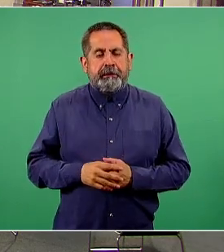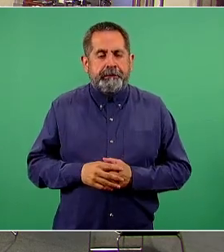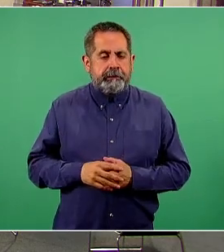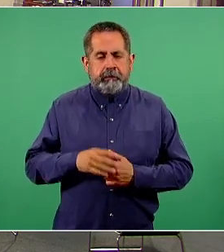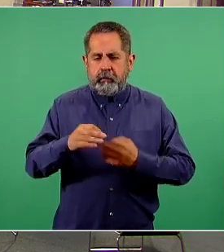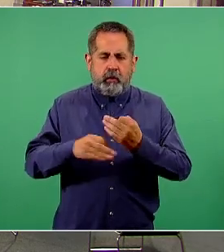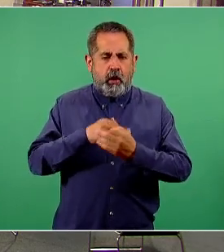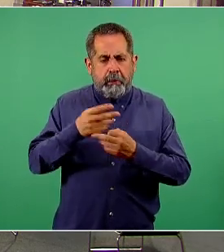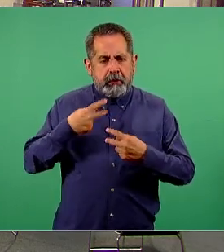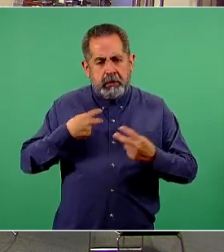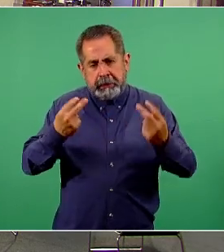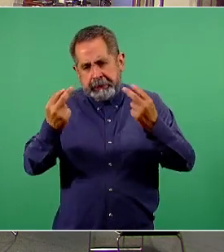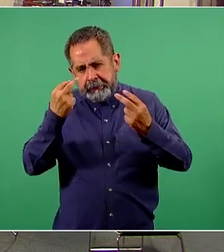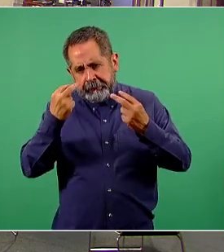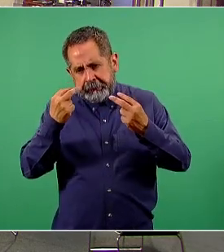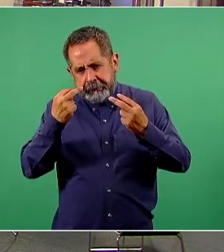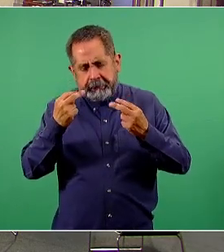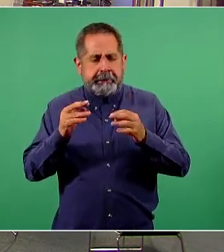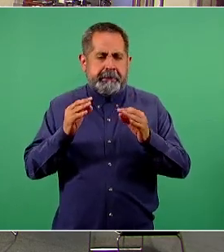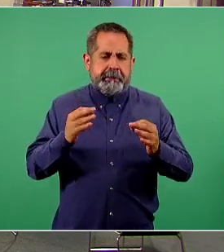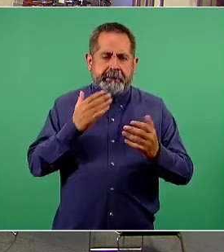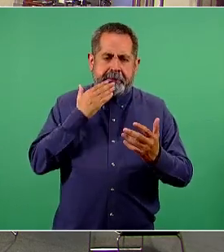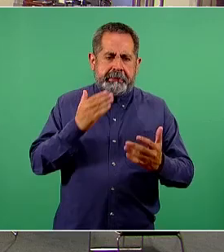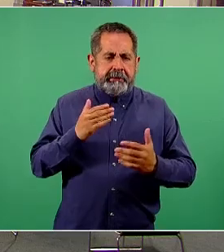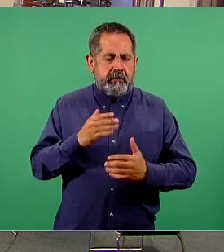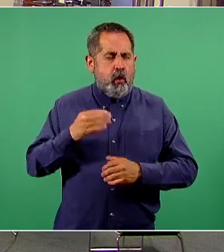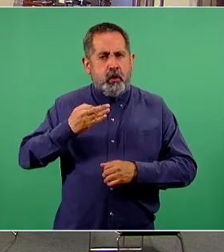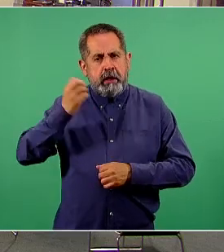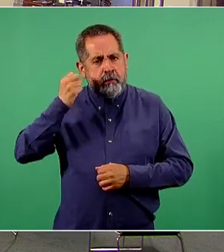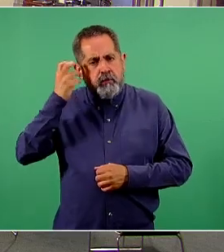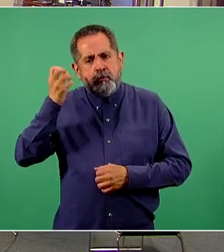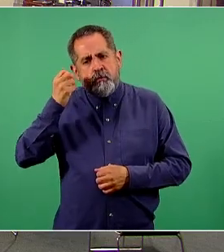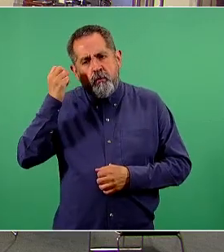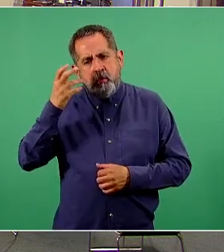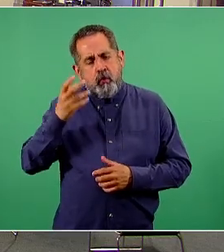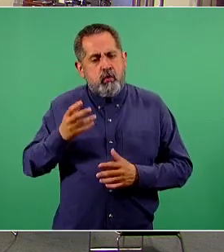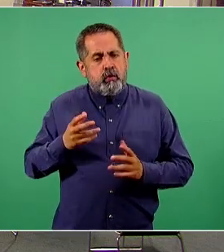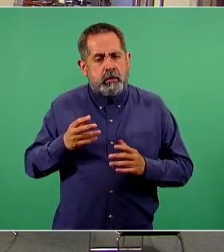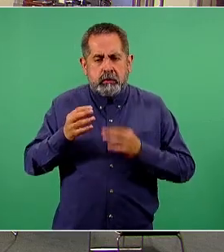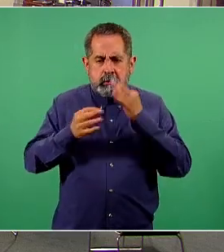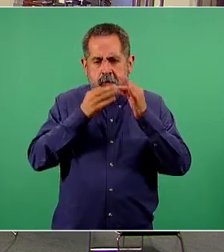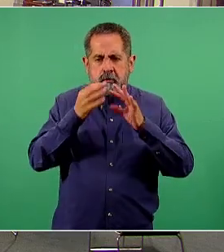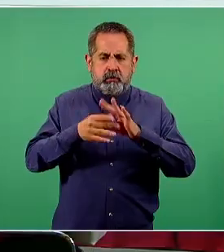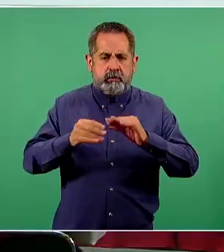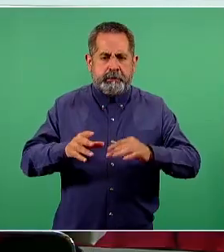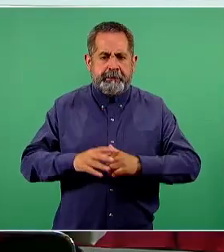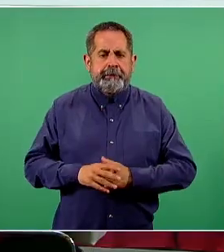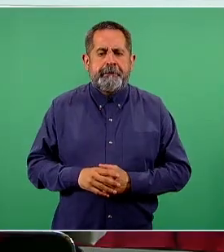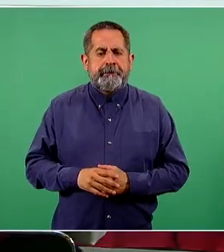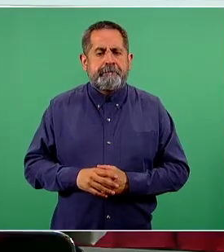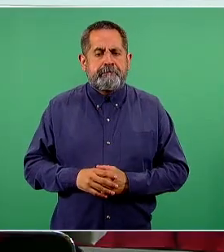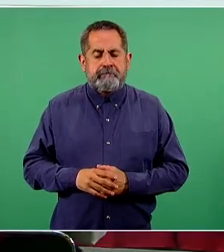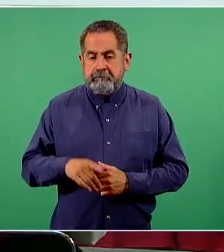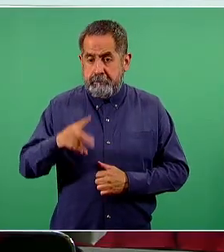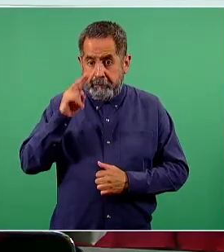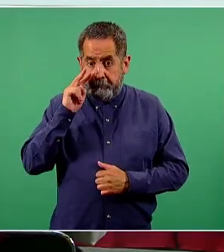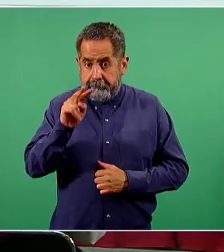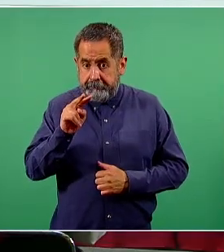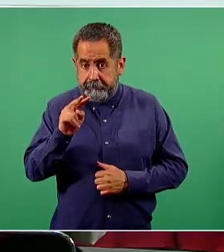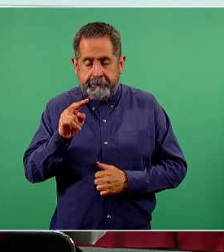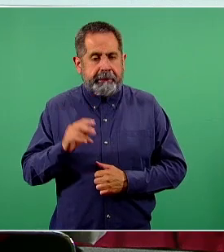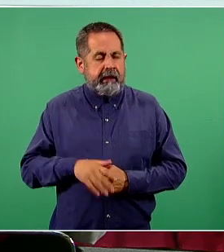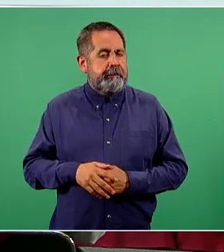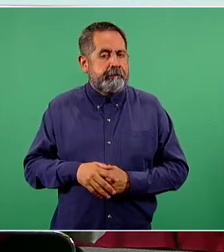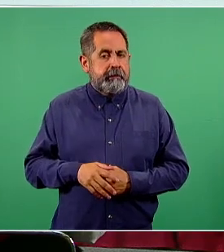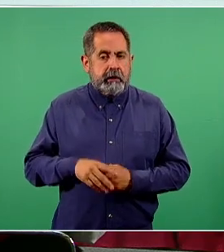todas las personas que nos hacen el favor de sintonizarnos en esta conferencia de prensa. Como pueden ustedes ver, en nuestra